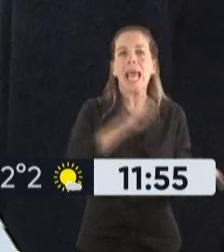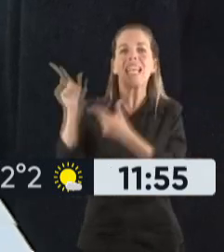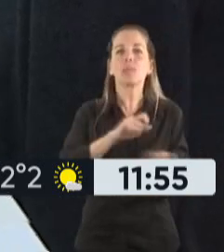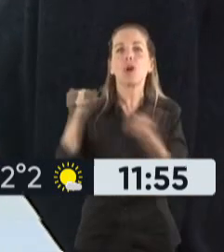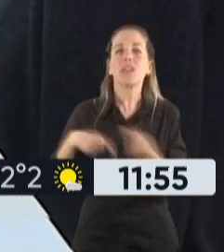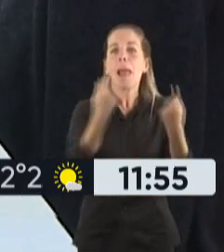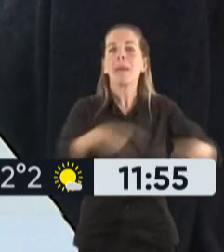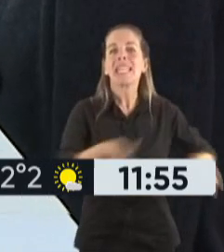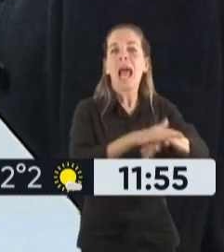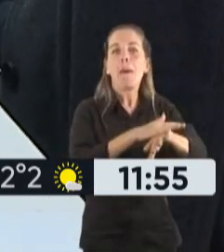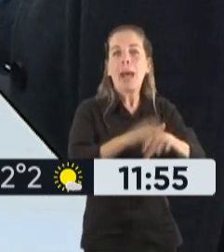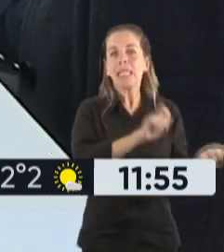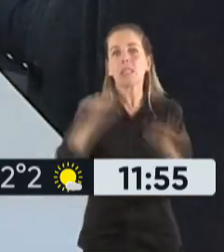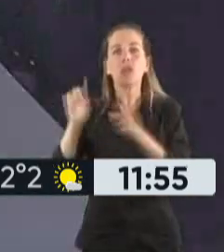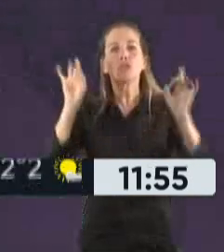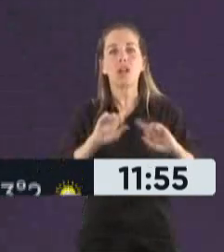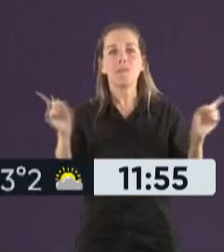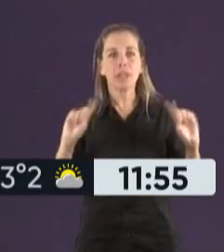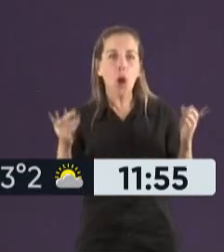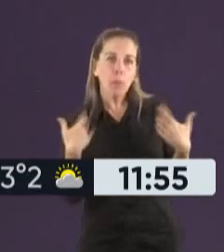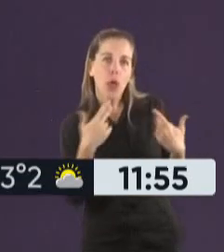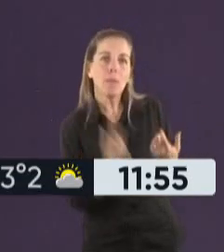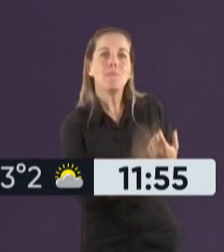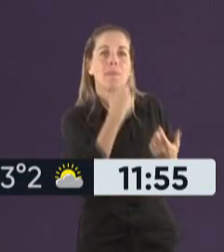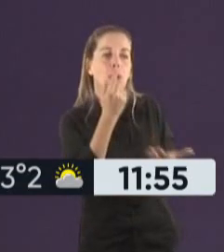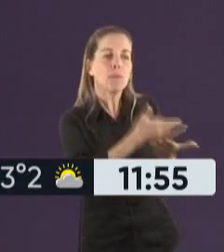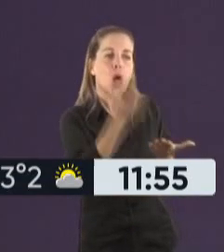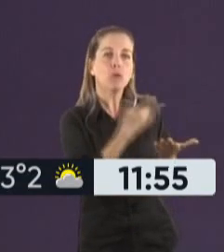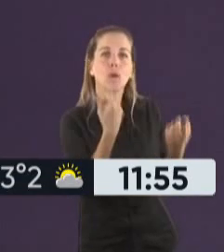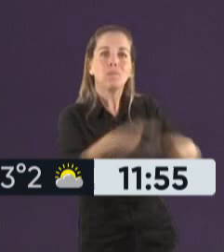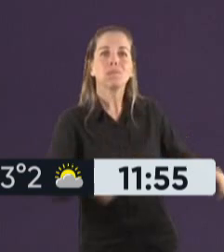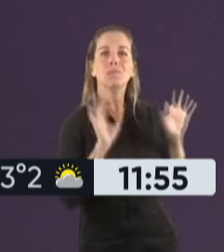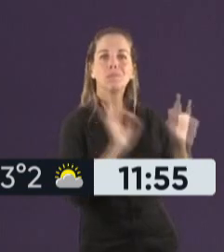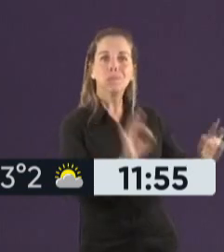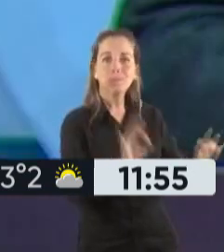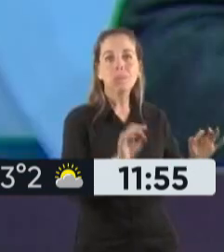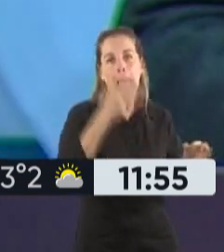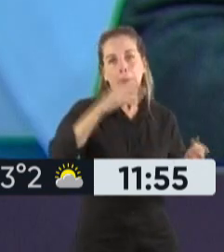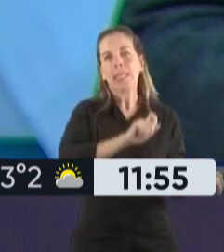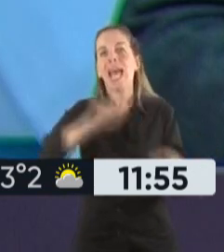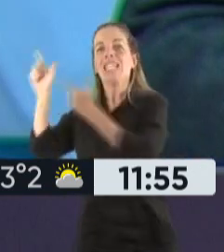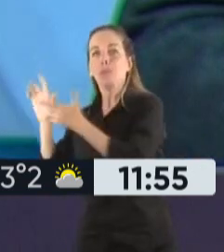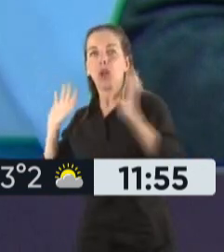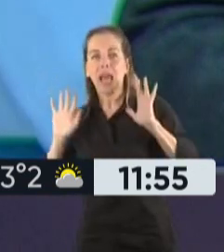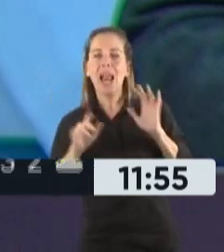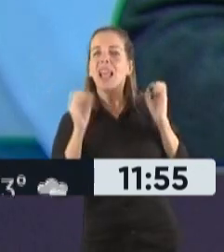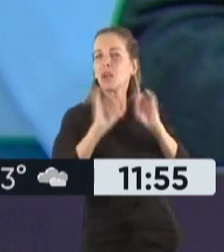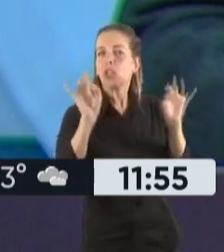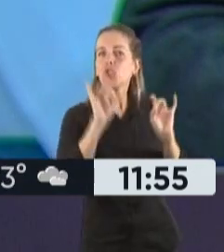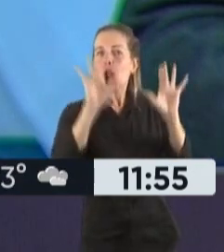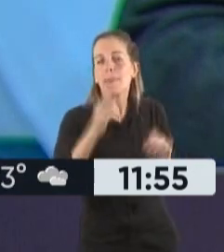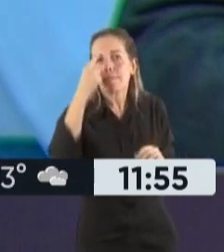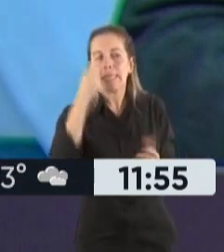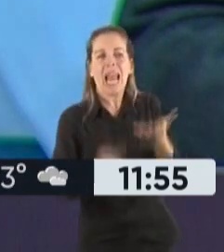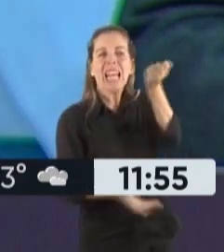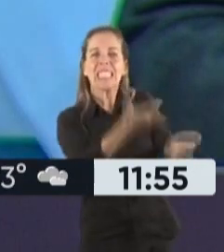primas, sino que podemos ofrecer materias primas industrializadas. El extractivismo no es solo llevarse el oro, la plata, el